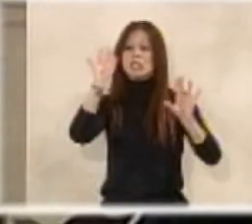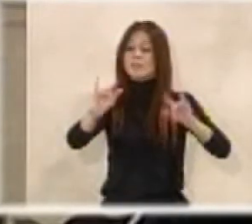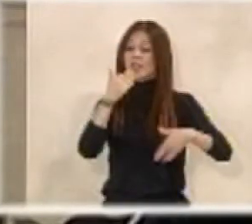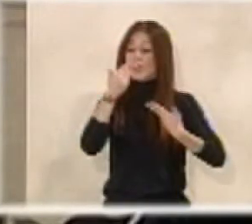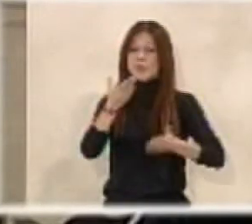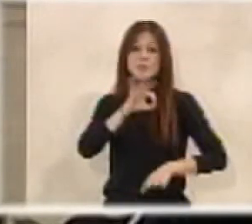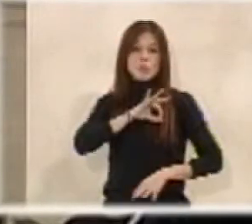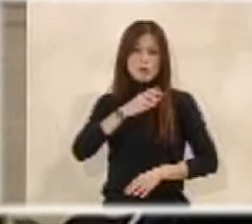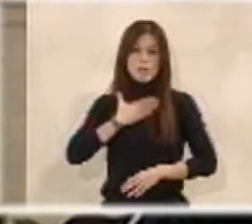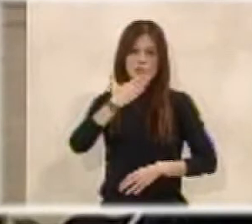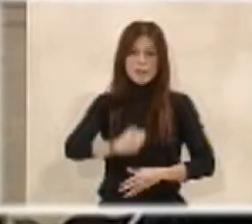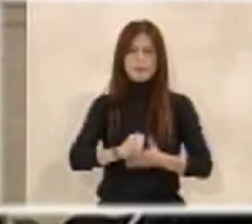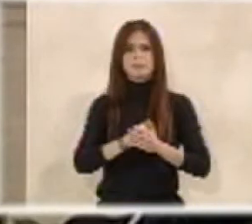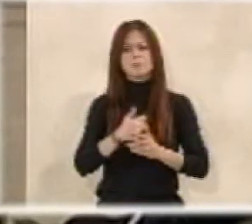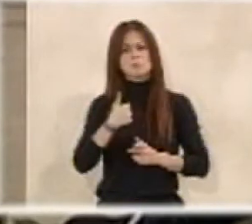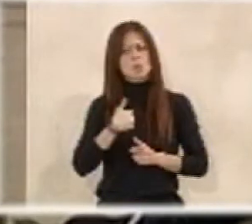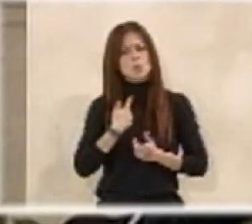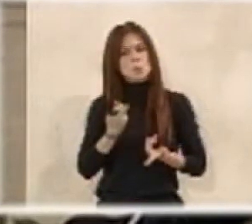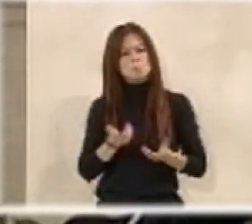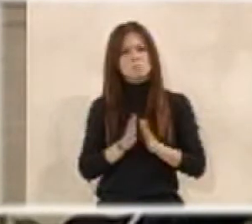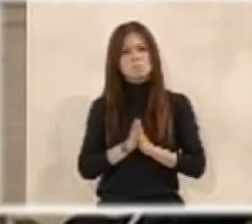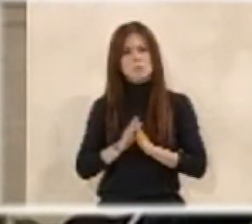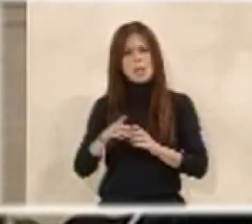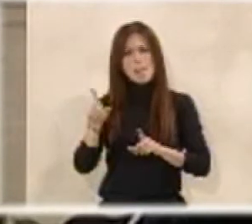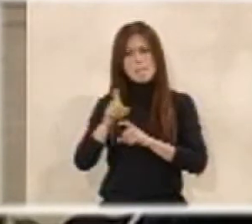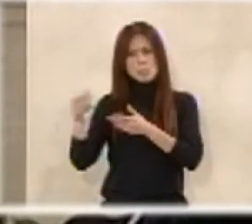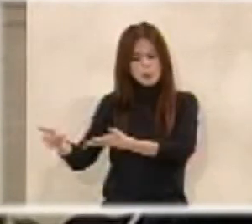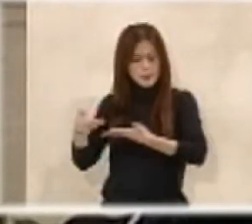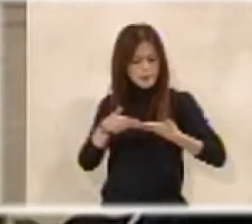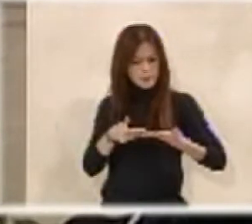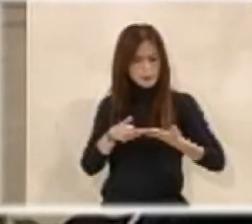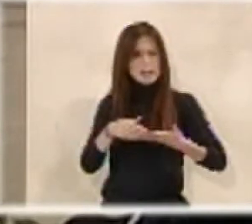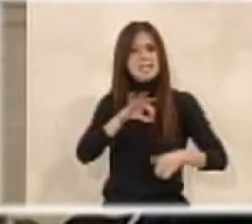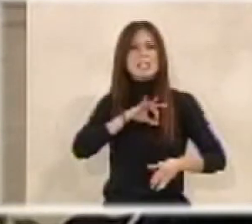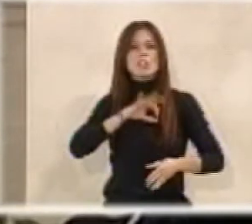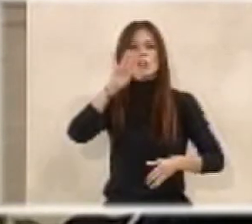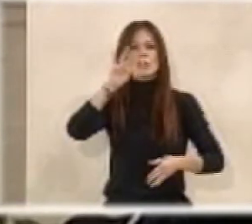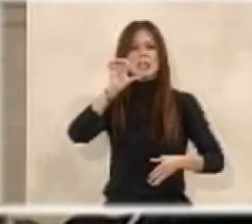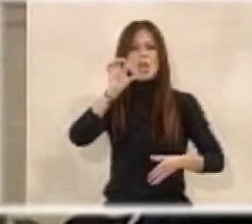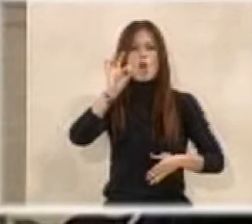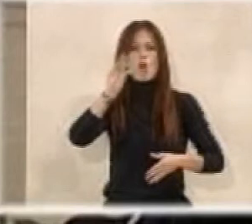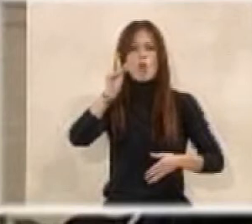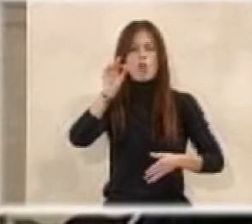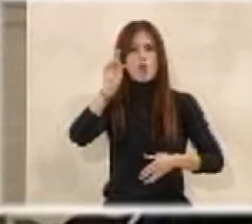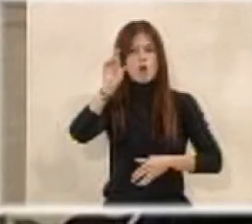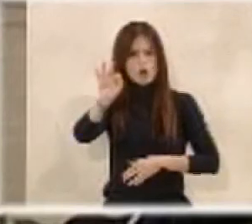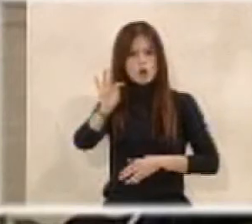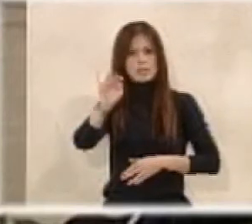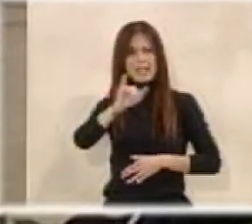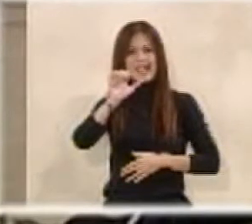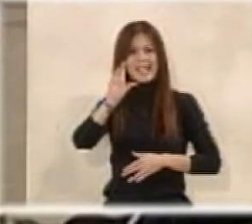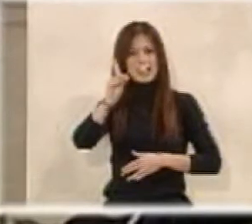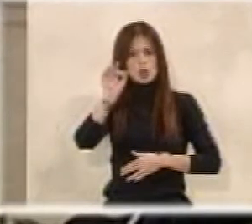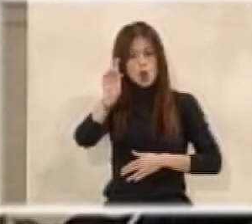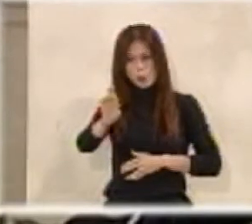alcalde. Yo, en base a esta pregunta que el señor Teodoro González Tejedor, en nombre de algunos vecinos,